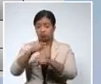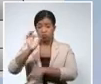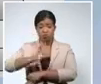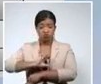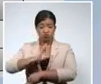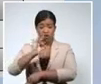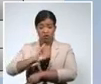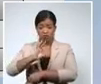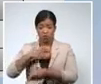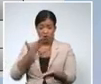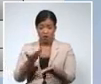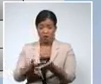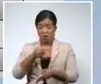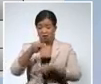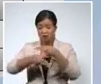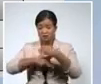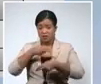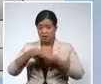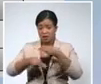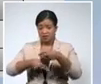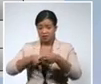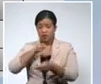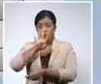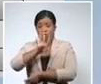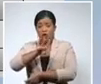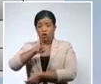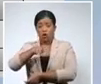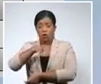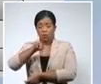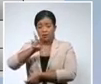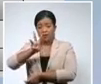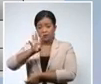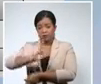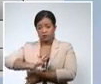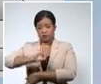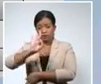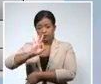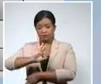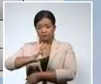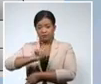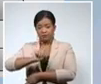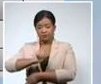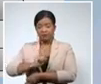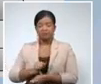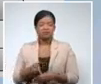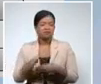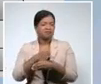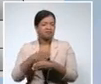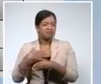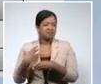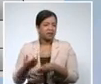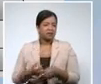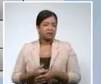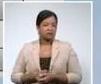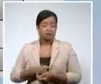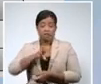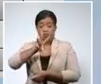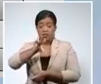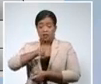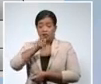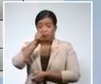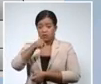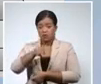muestras procesadas de un 4,3%, y estamos hablando de 30 pacientes